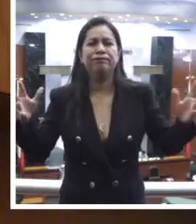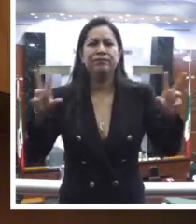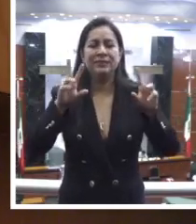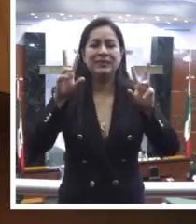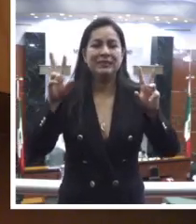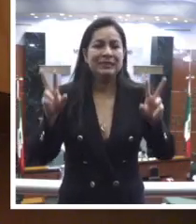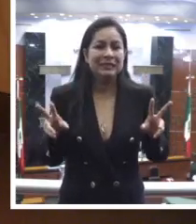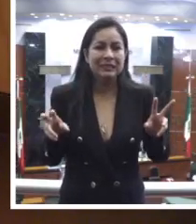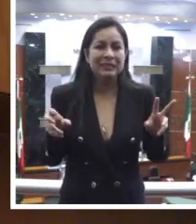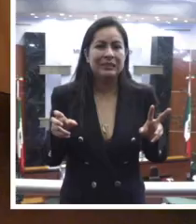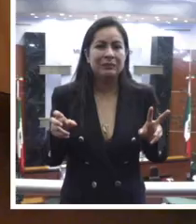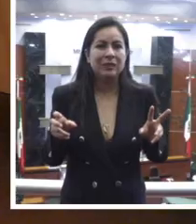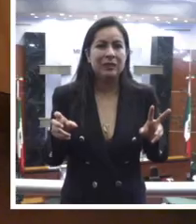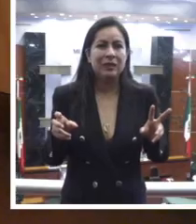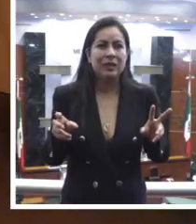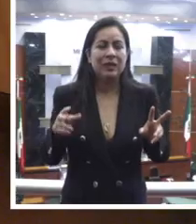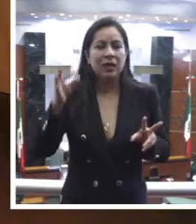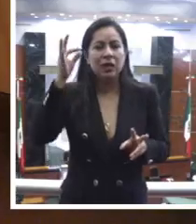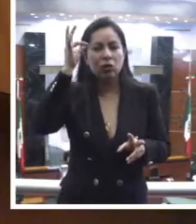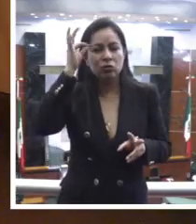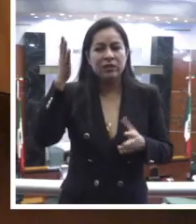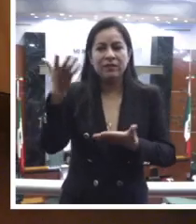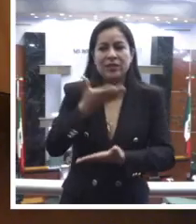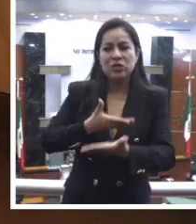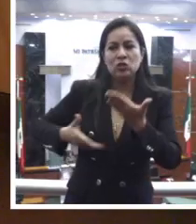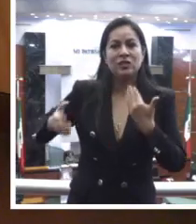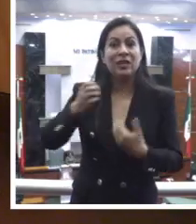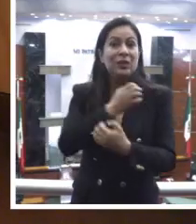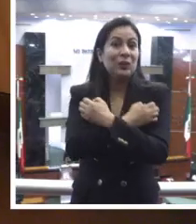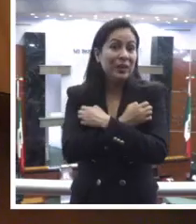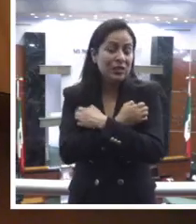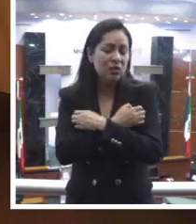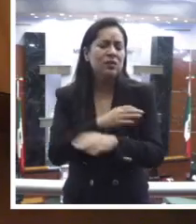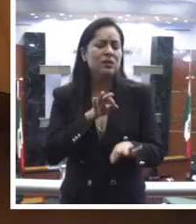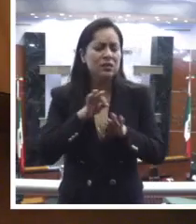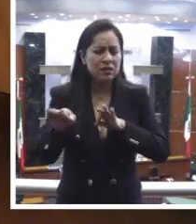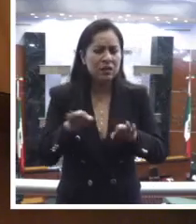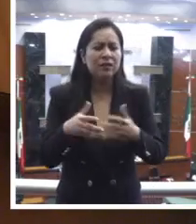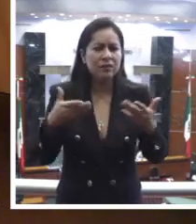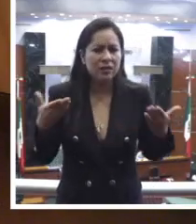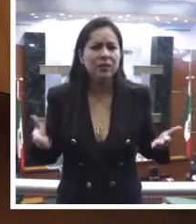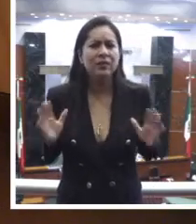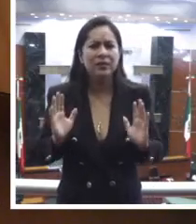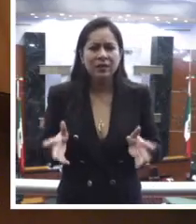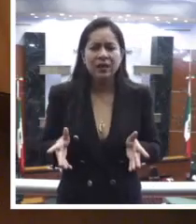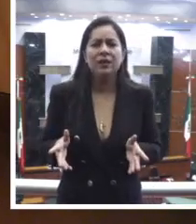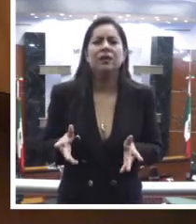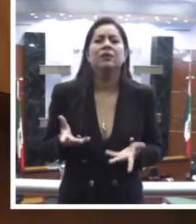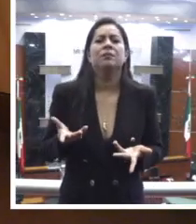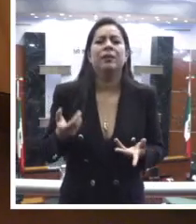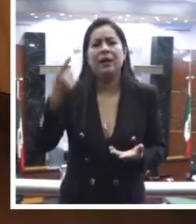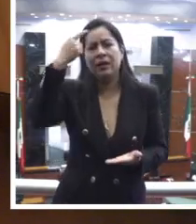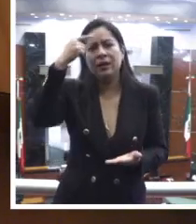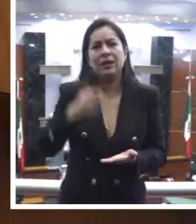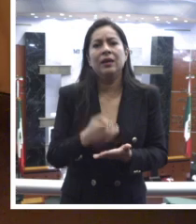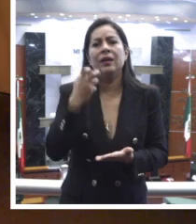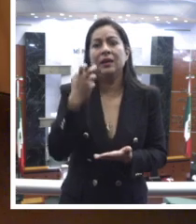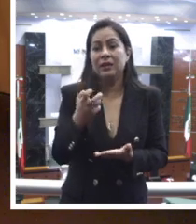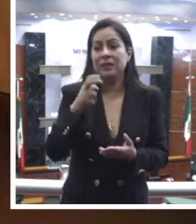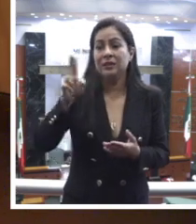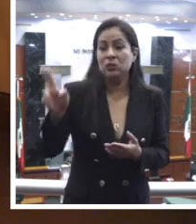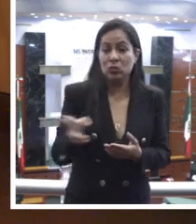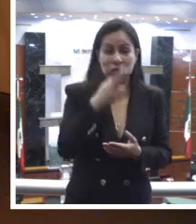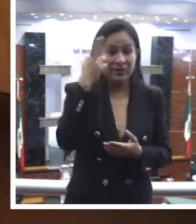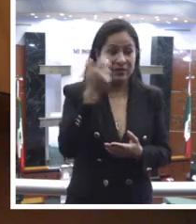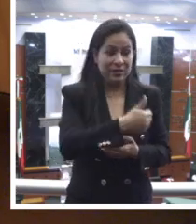de la cobertura de los servicios de educación, y se está trabajando en este momento, se está trabajando para que en esas